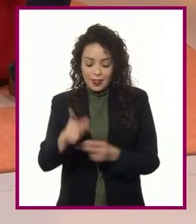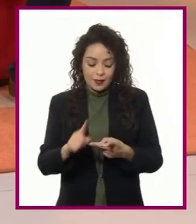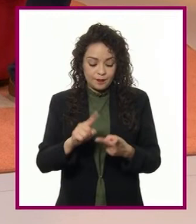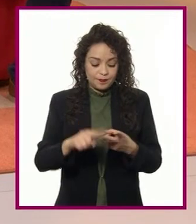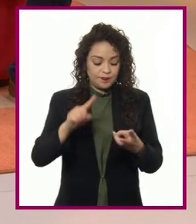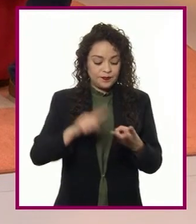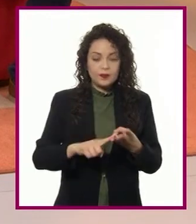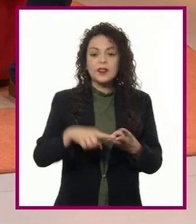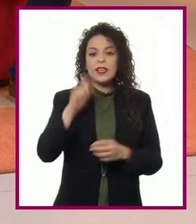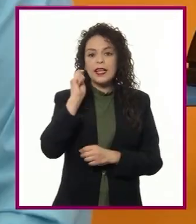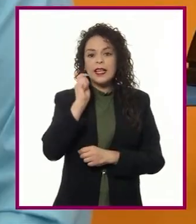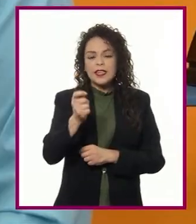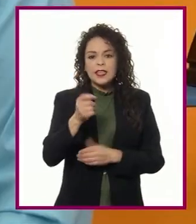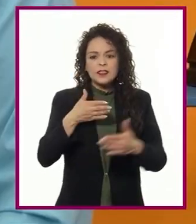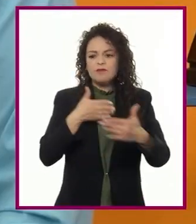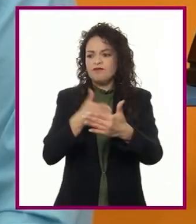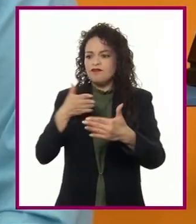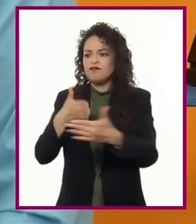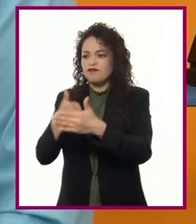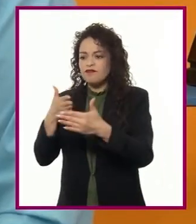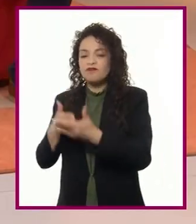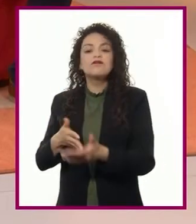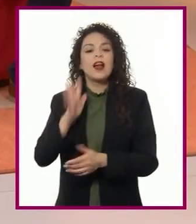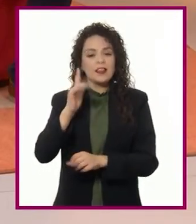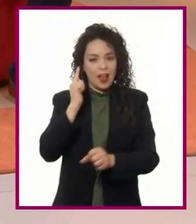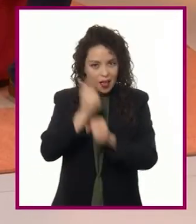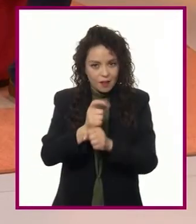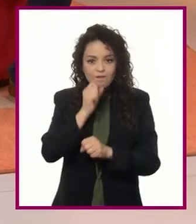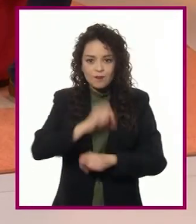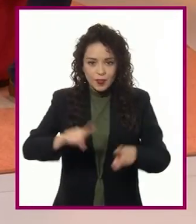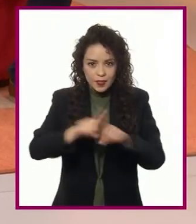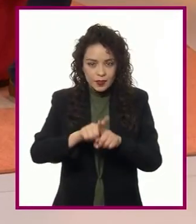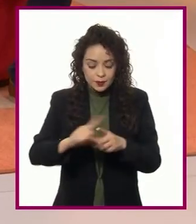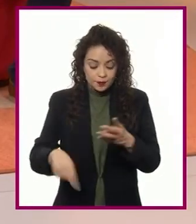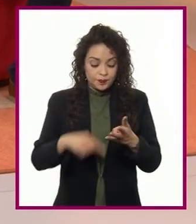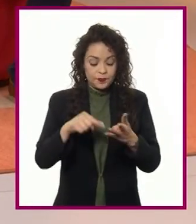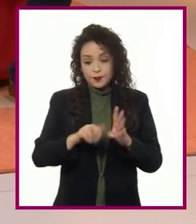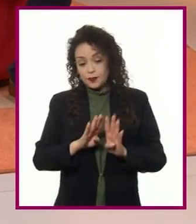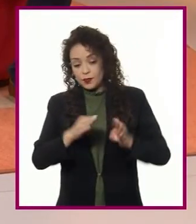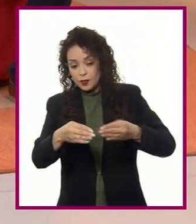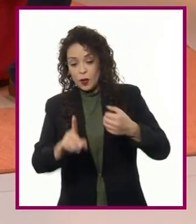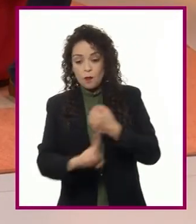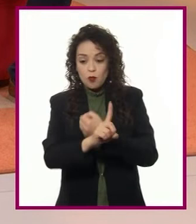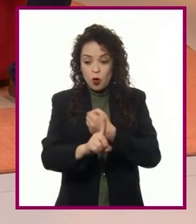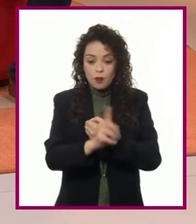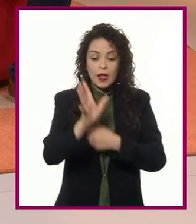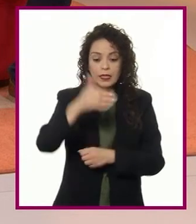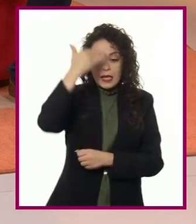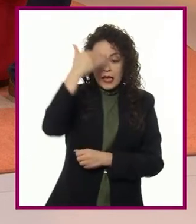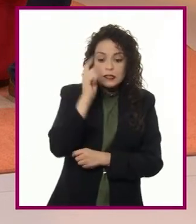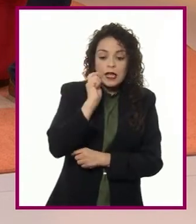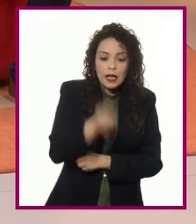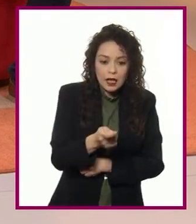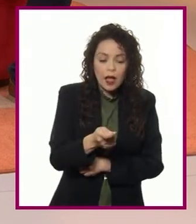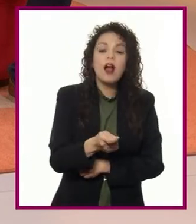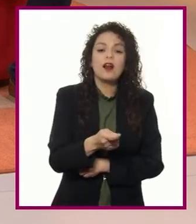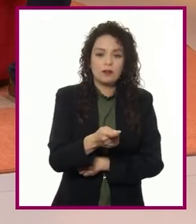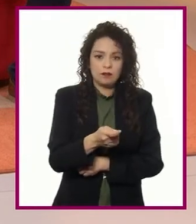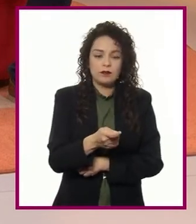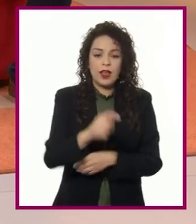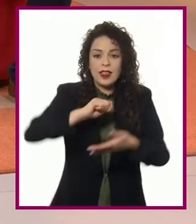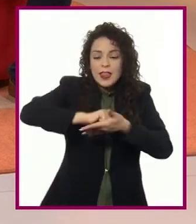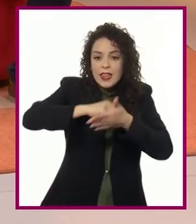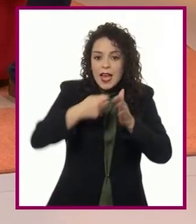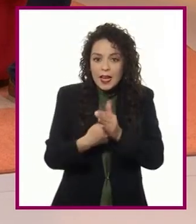impiden satisfacer esa necesidad. Nos enfocamos en un problema, lo delimitamos y planteamos el problema